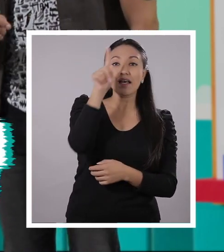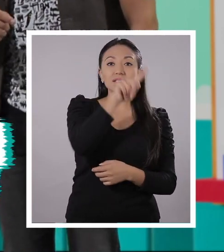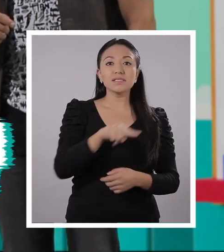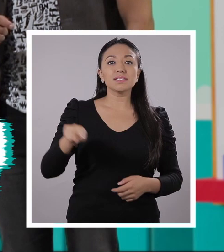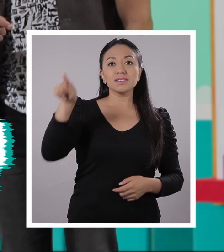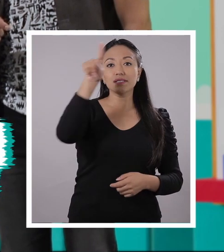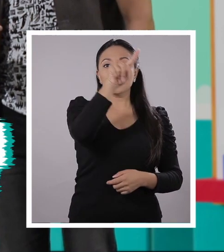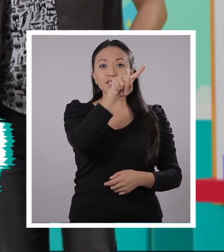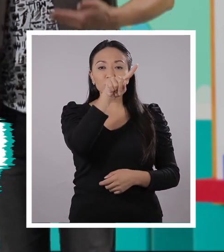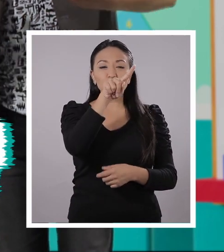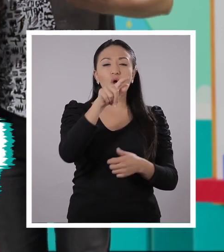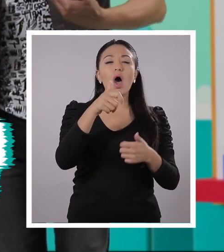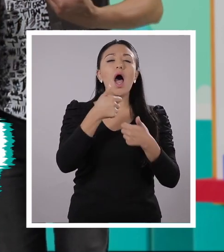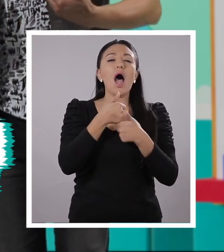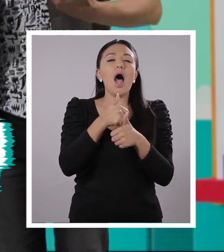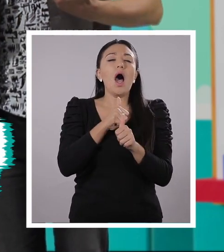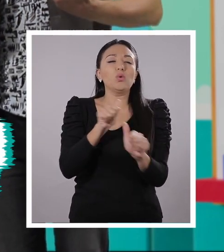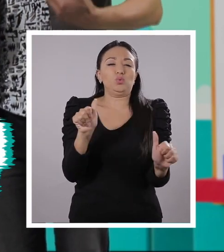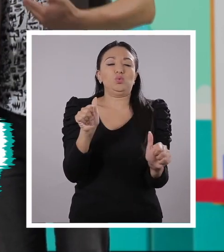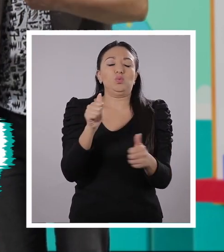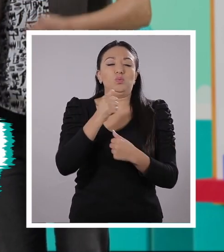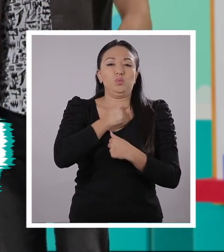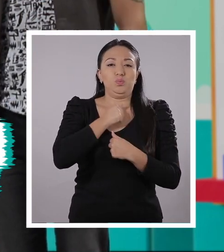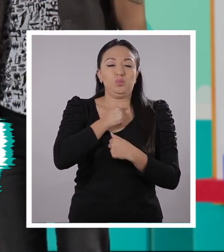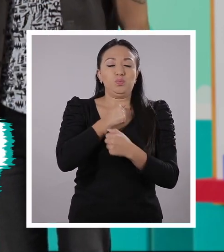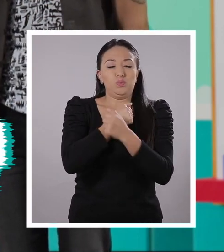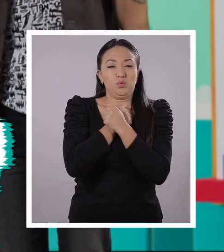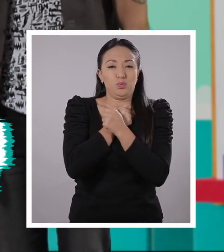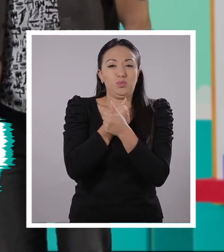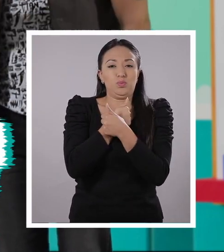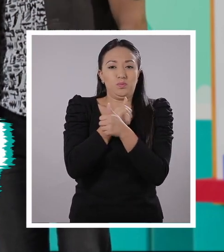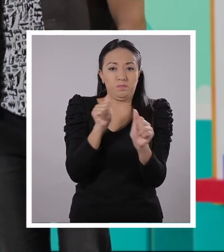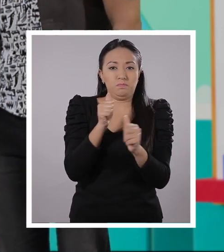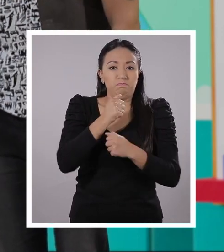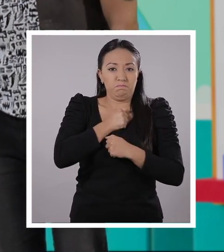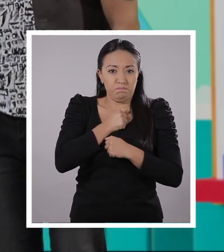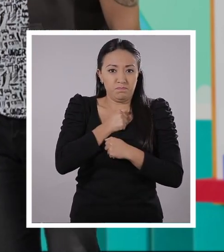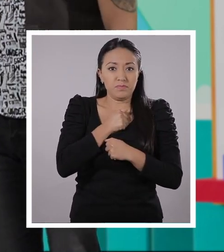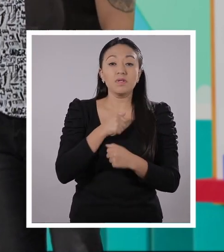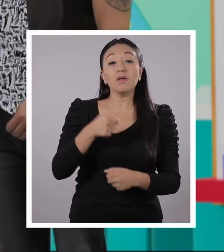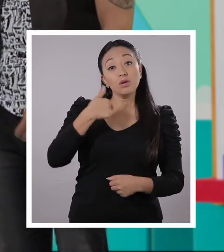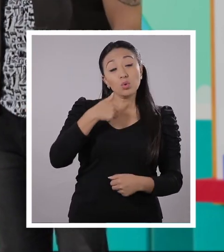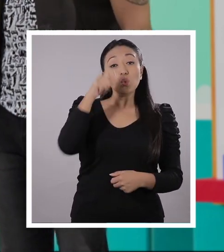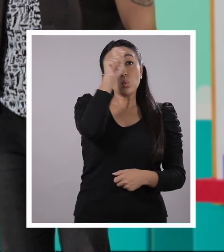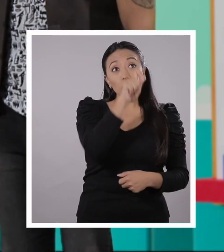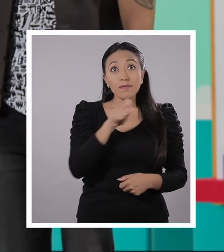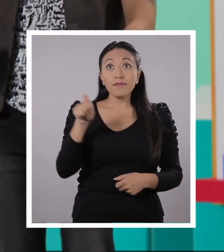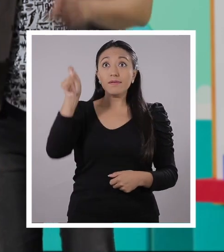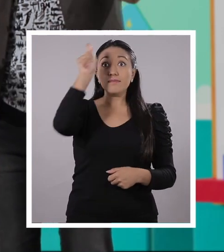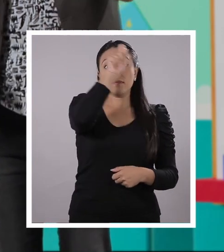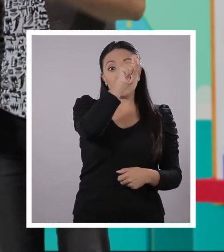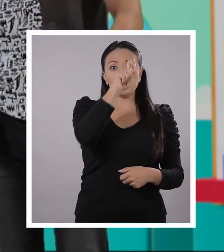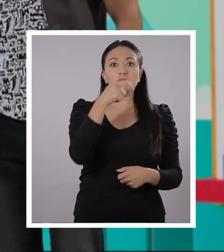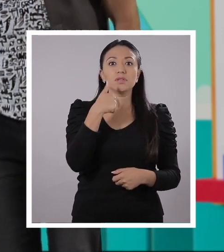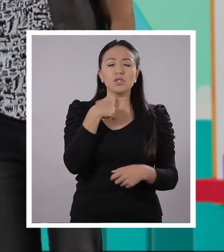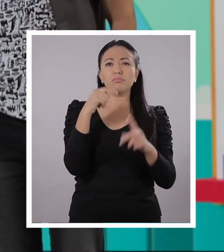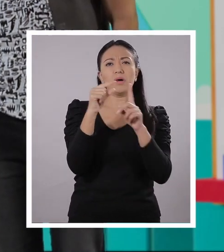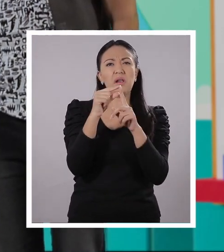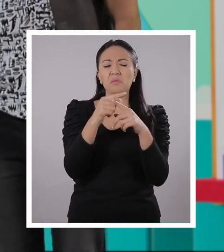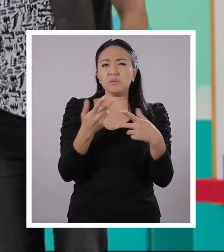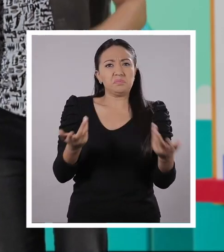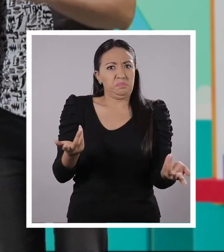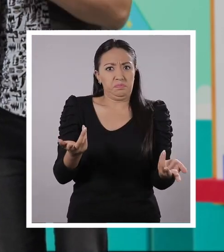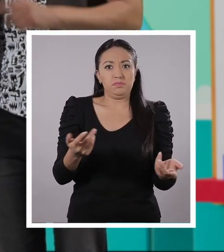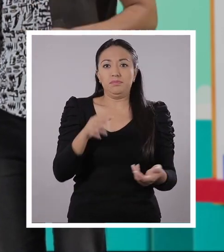de autoestima. Mi círculo de autoestima. Yo lo dibujé y puse estas palabras por una sencilla